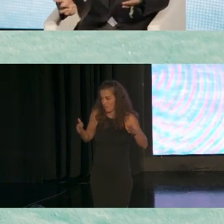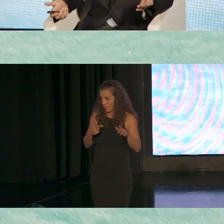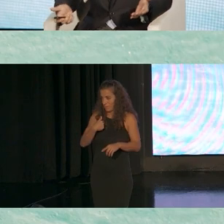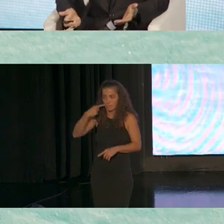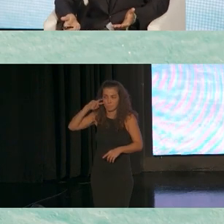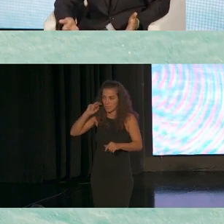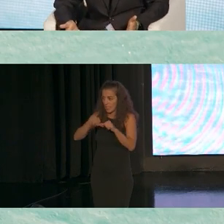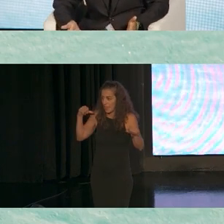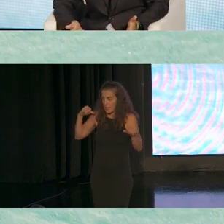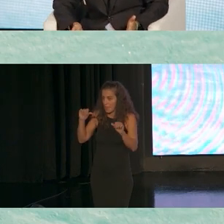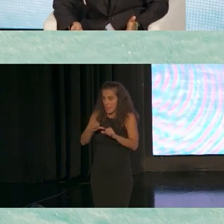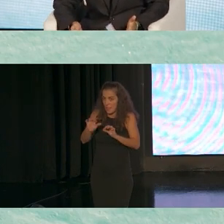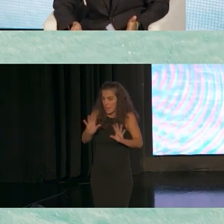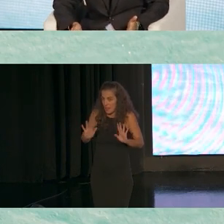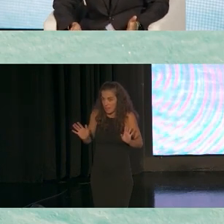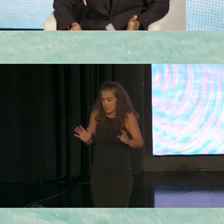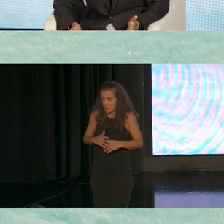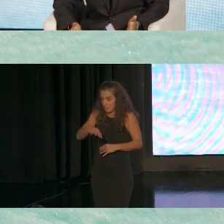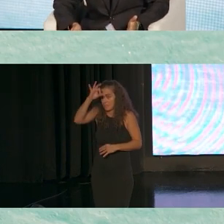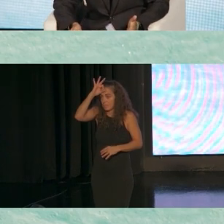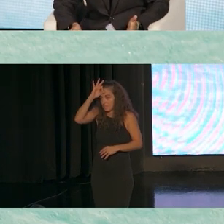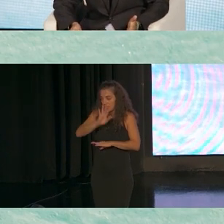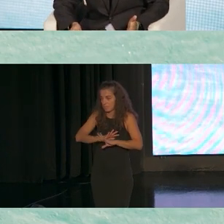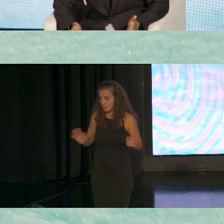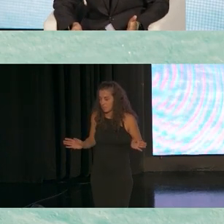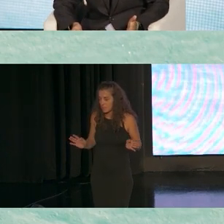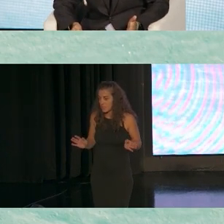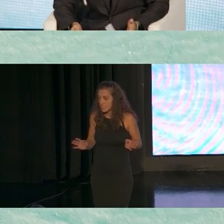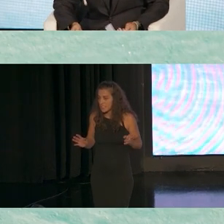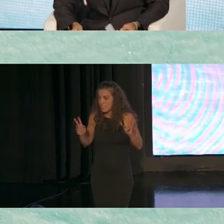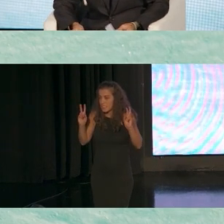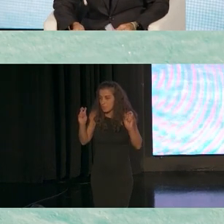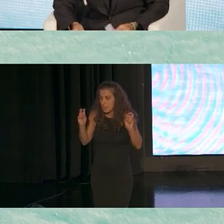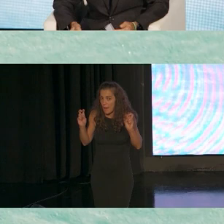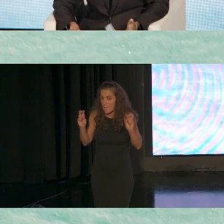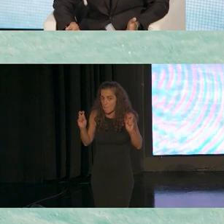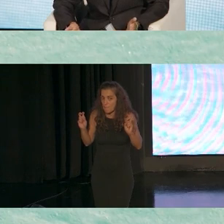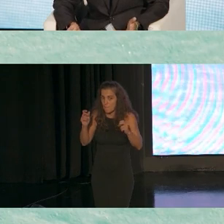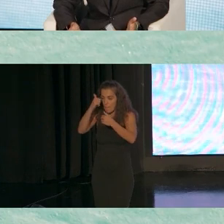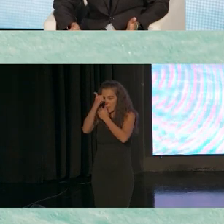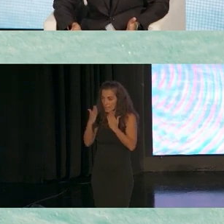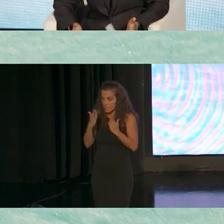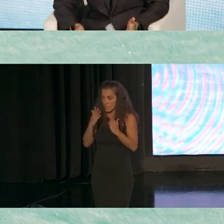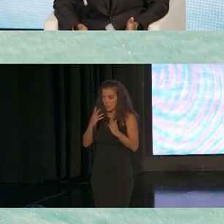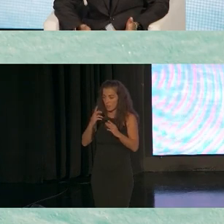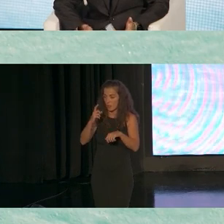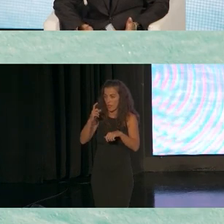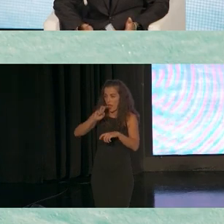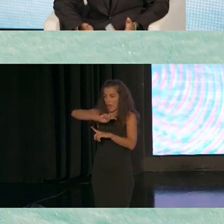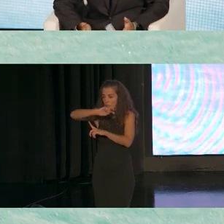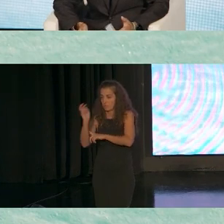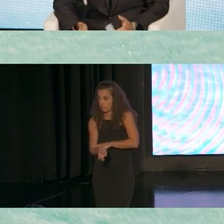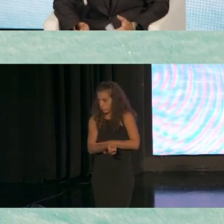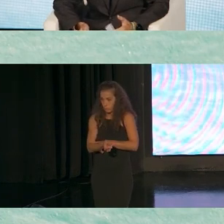eh De nada de nada de nada de lo que era atención a la diversidad